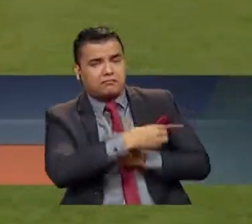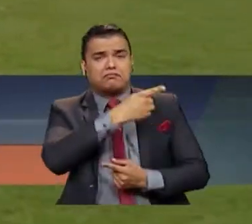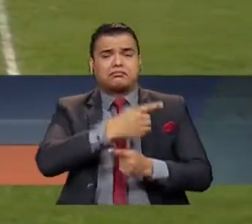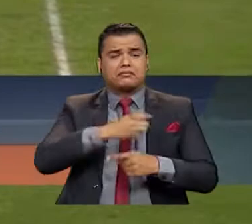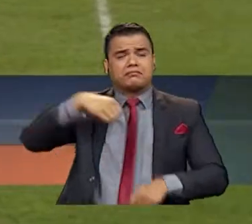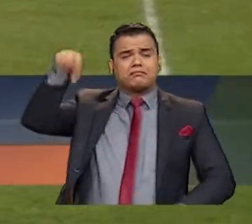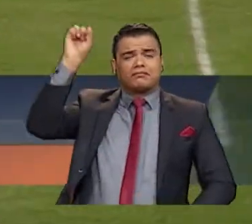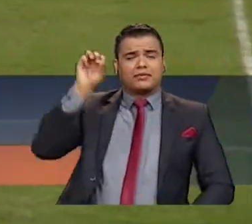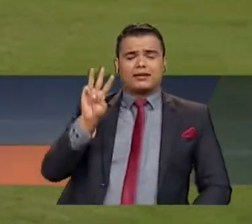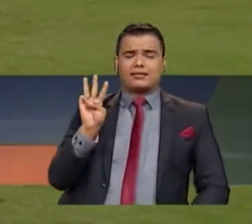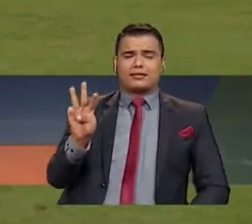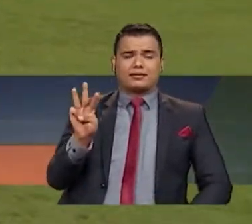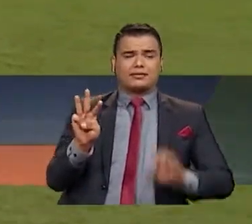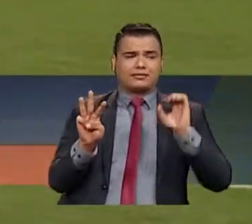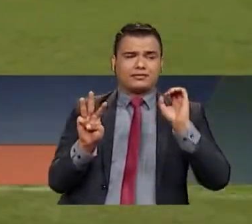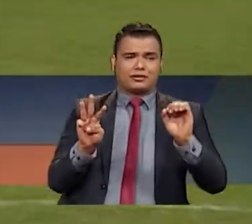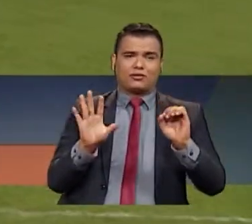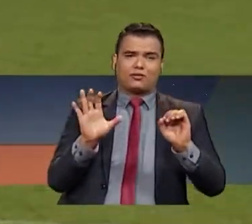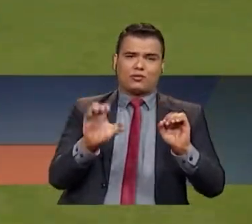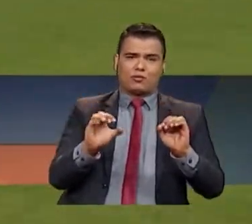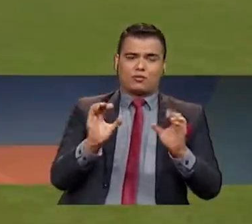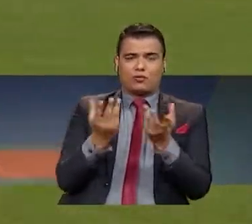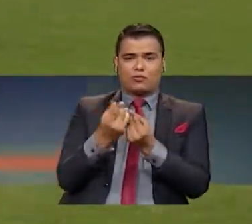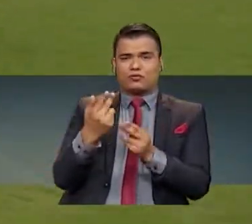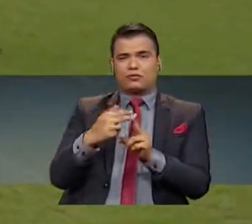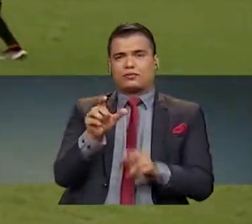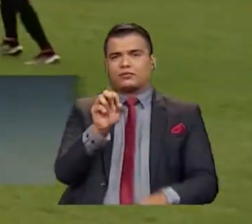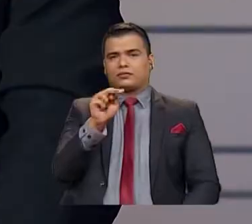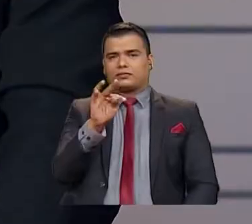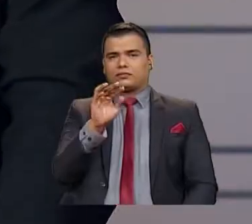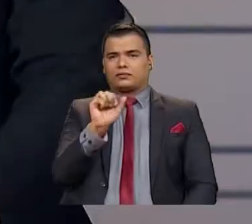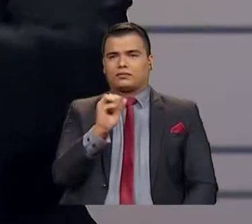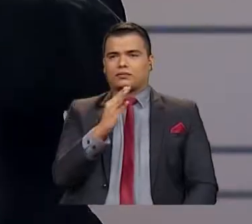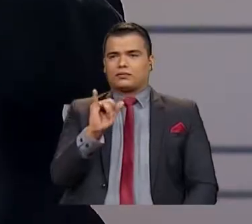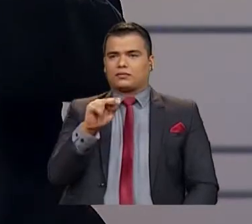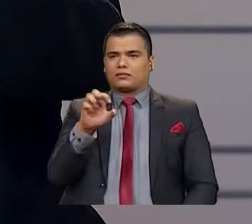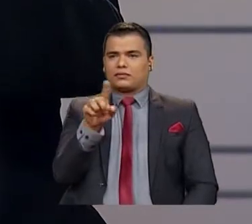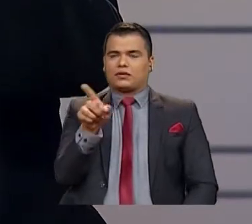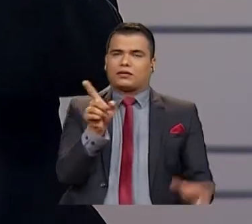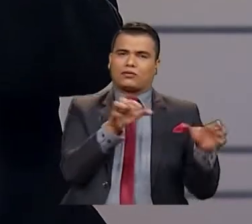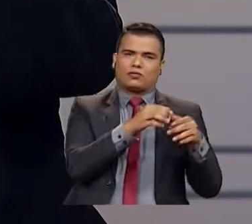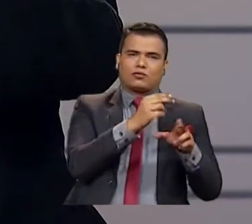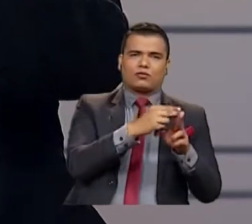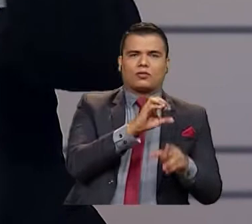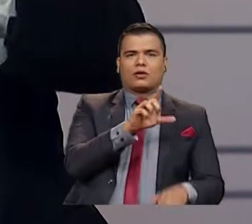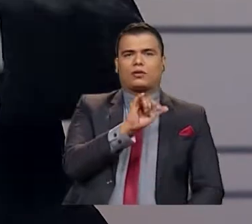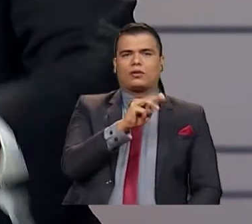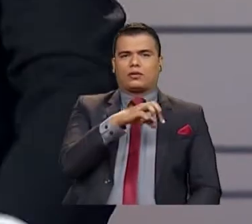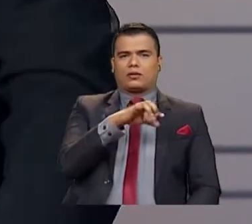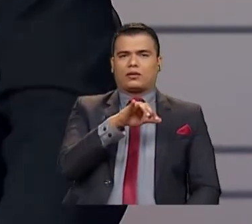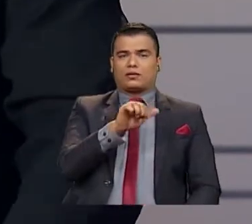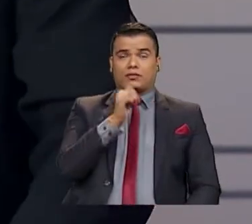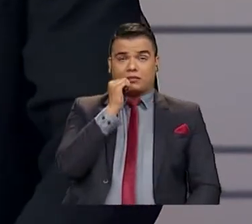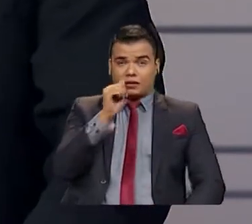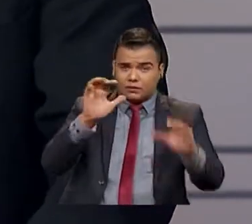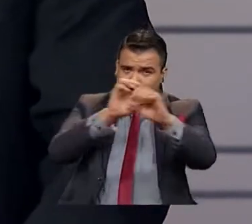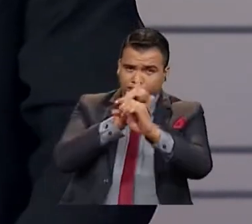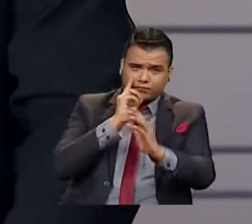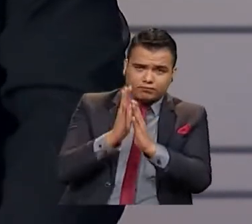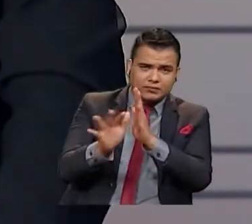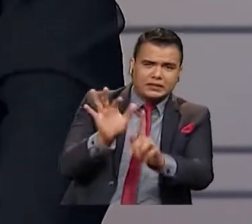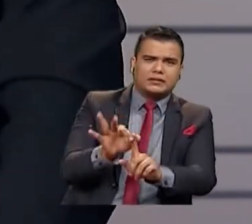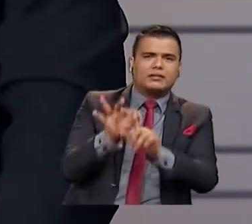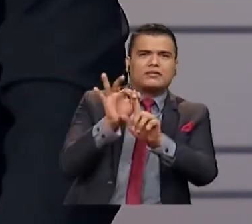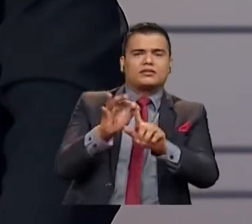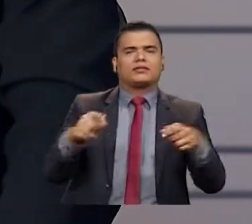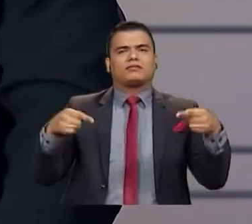victoria 3-0 de Santa Inés sobre Olimpia. Mañana tendremos un cubrimiento especial en la emisión nocturna tras el